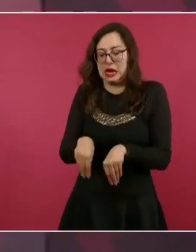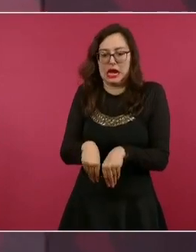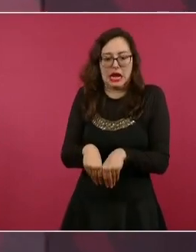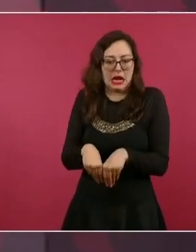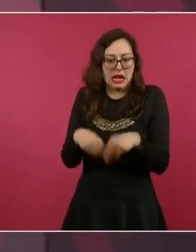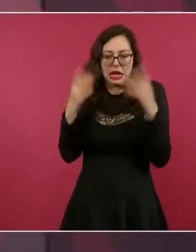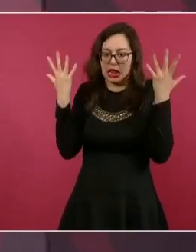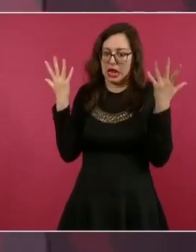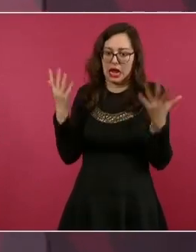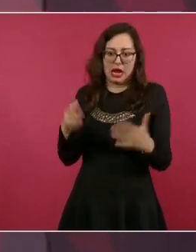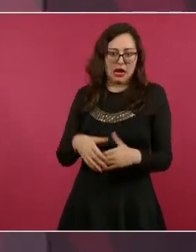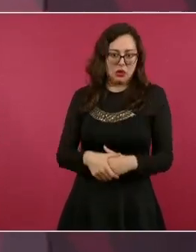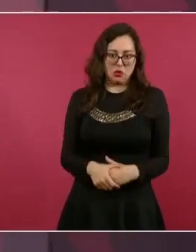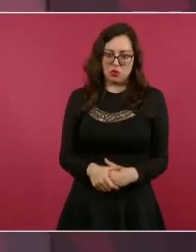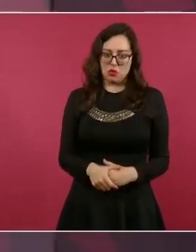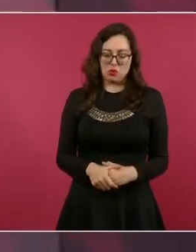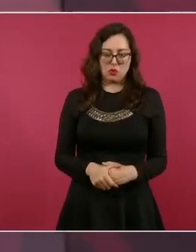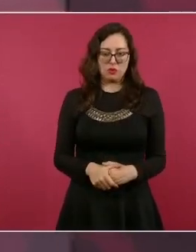Y las